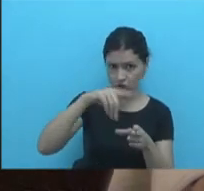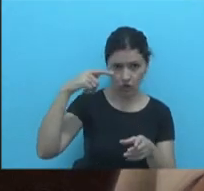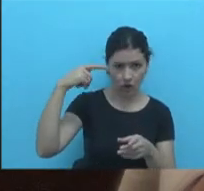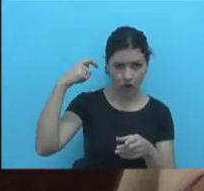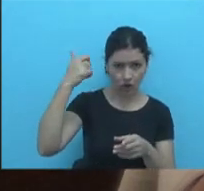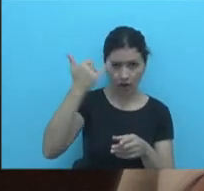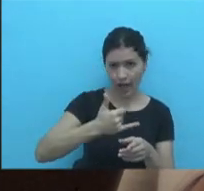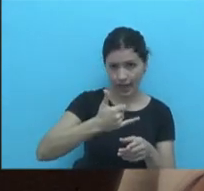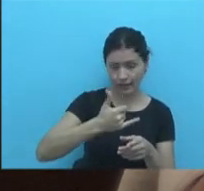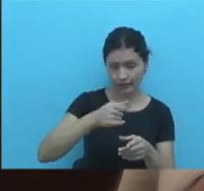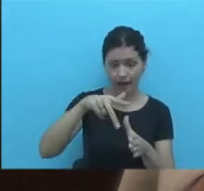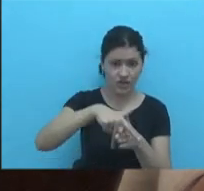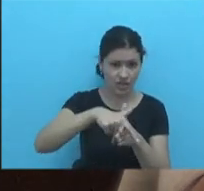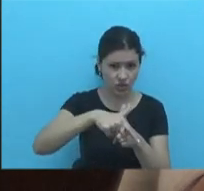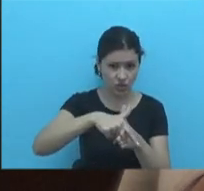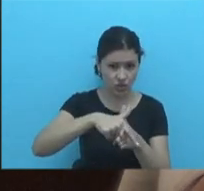como víctima,